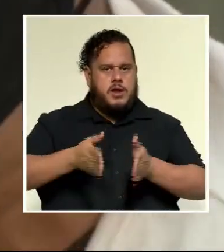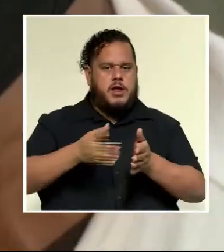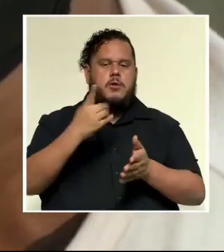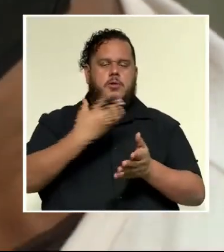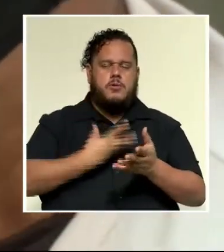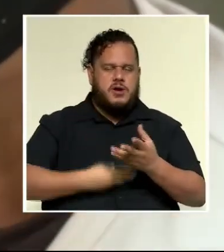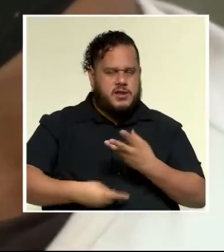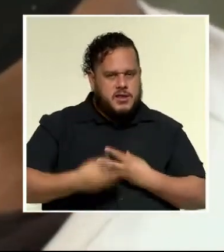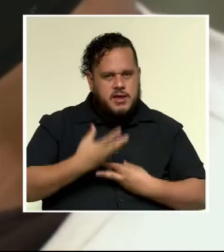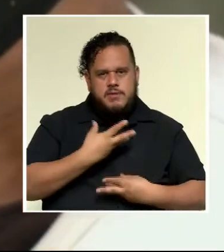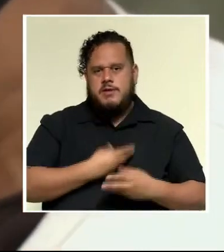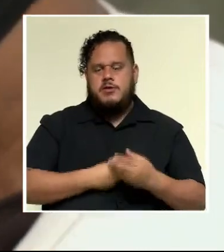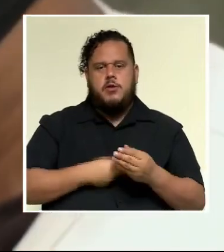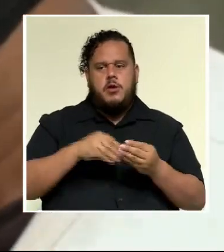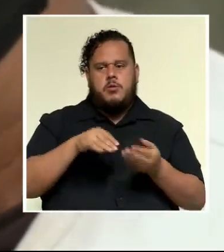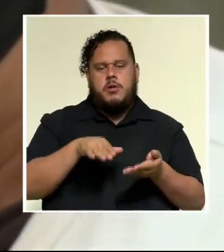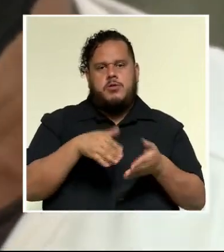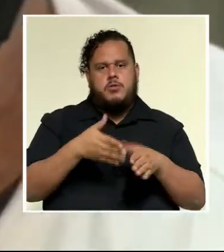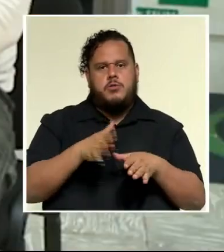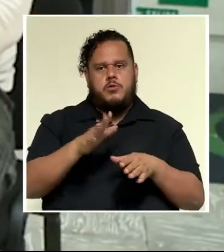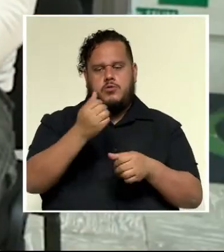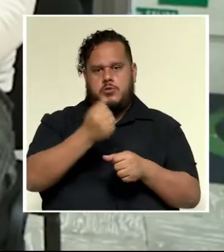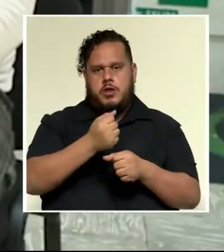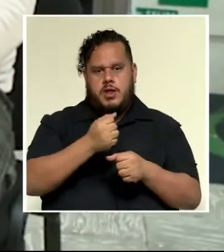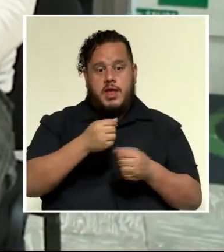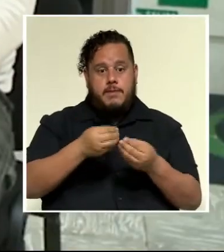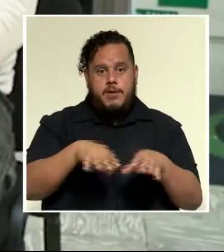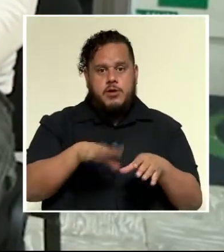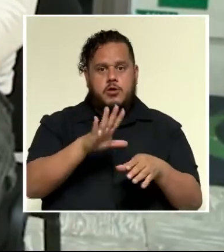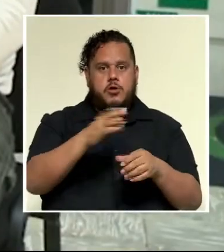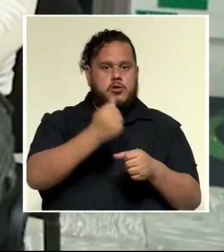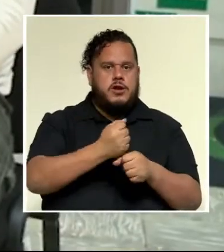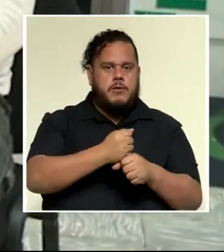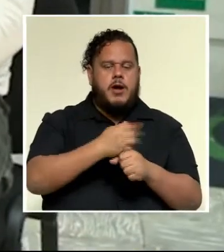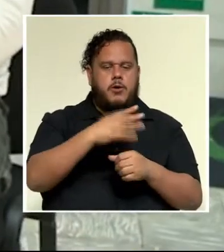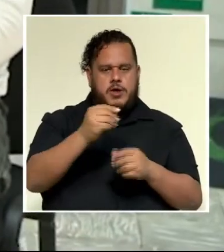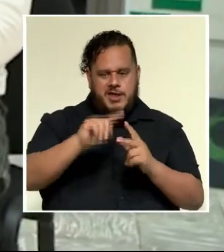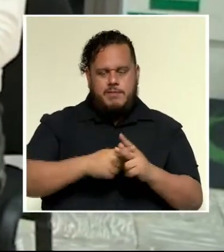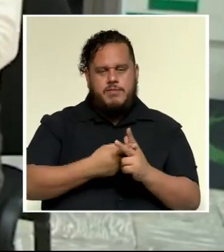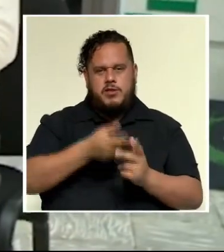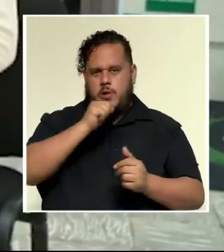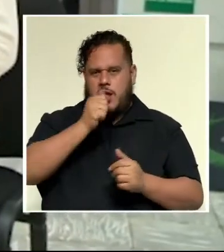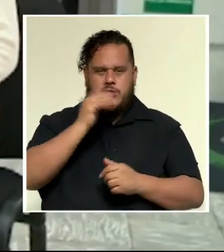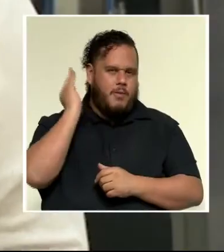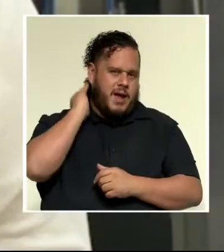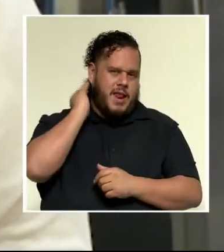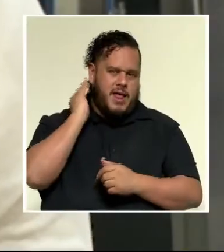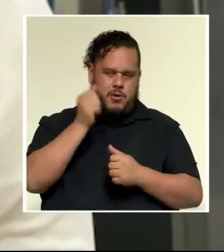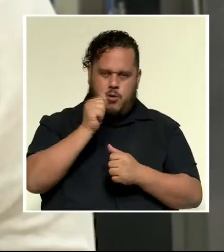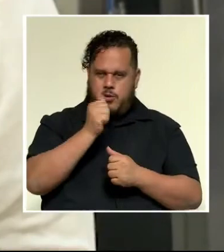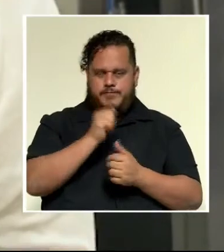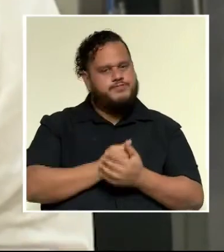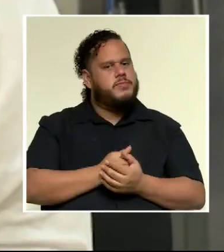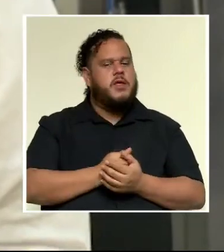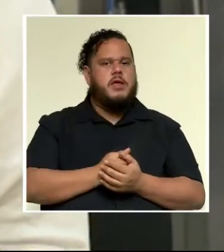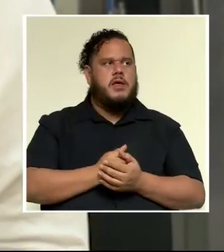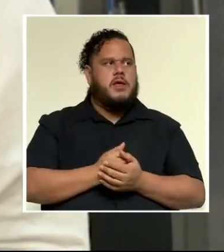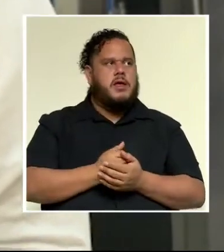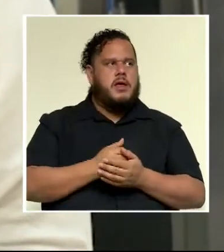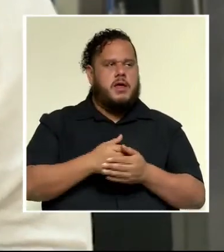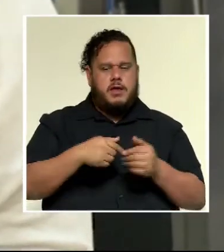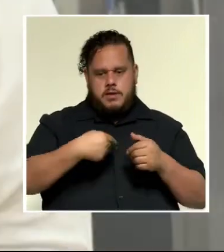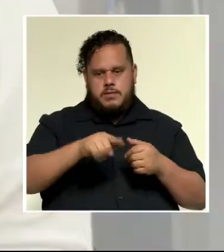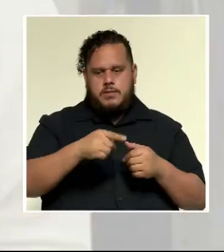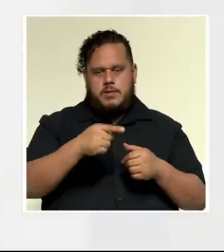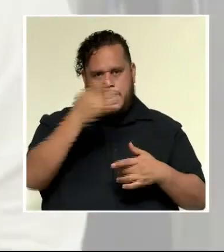que sufrió cuando perdió a su trabajo y se sumergió en la bebida alcohólica. Lo que tiene la pandemia, tengo que estar aquí, año y